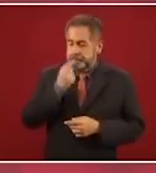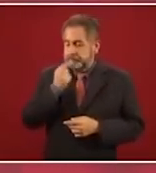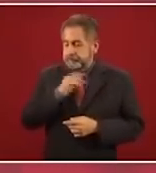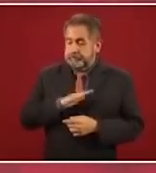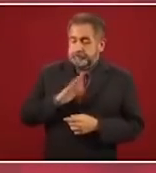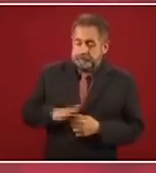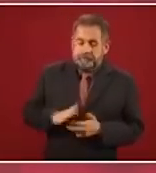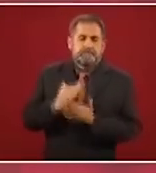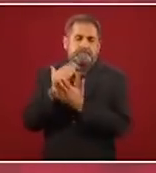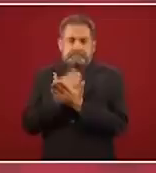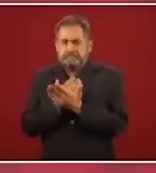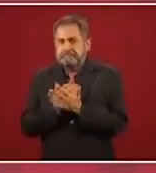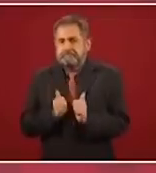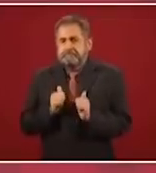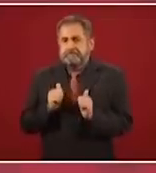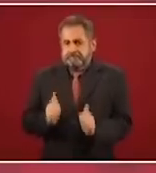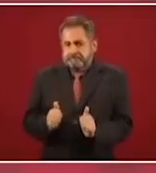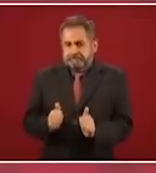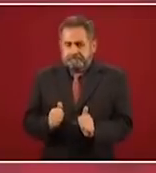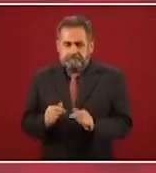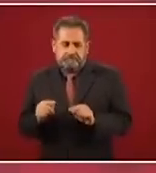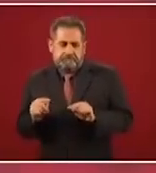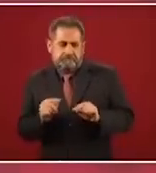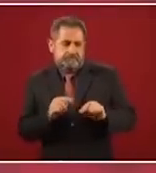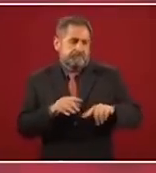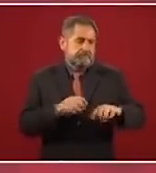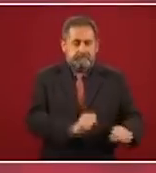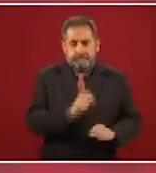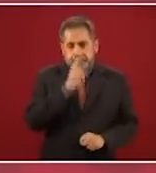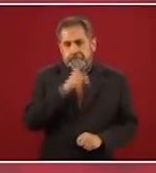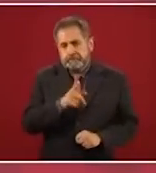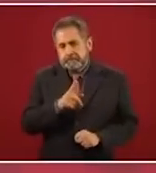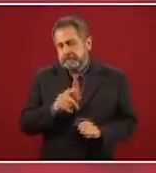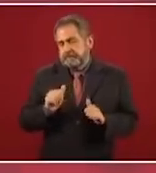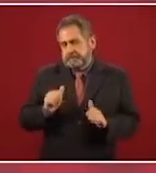de quienes llevan a cabo los operativos es menor.